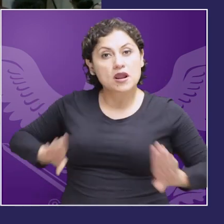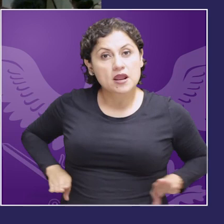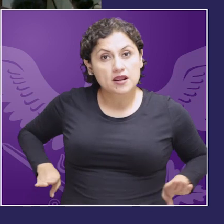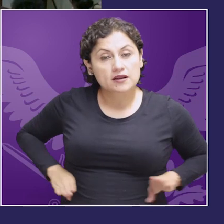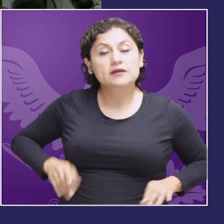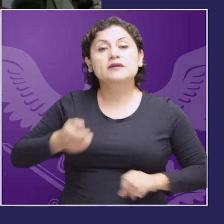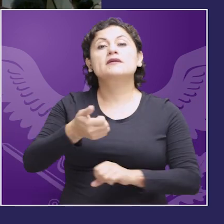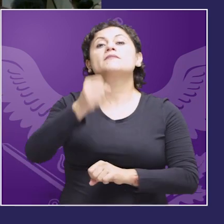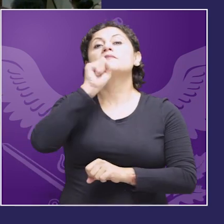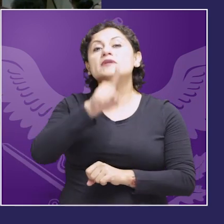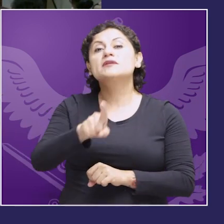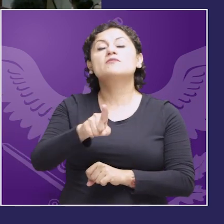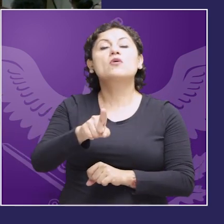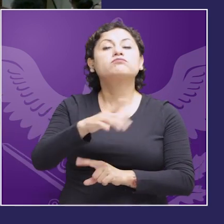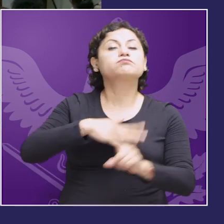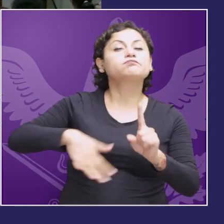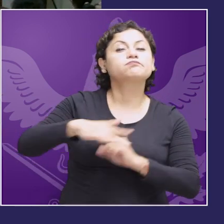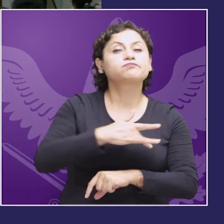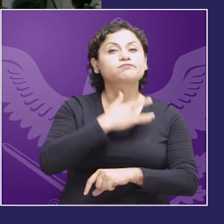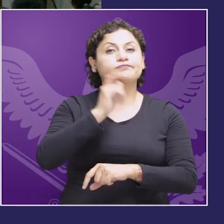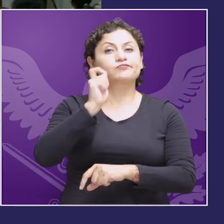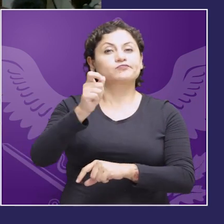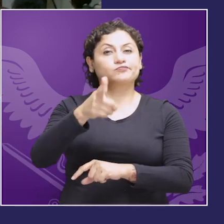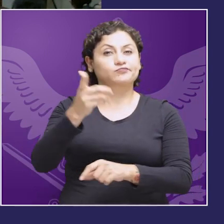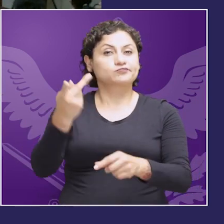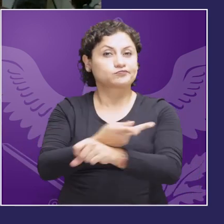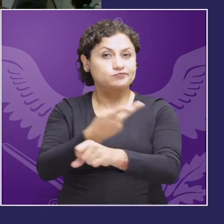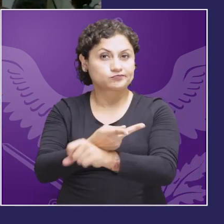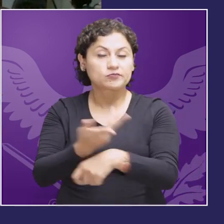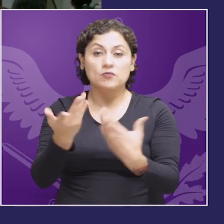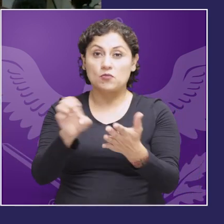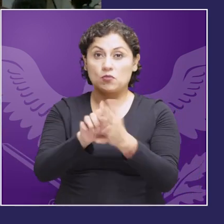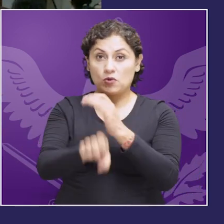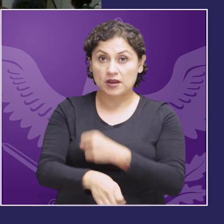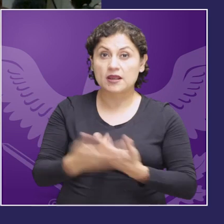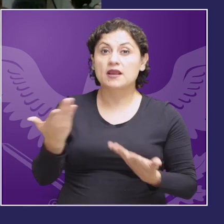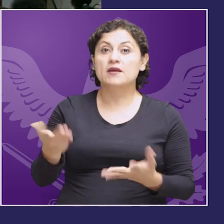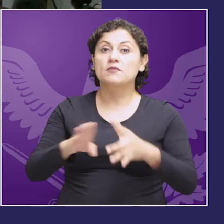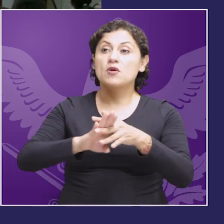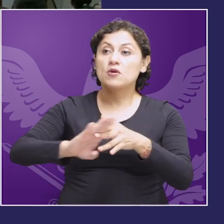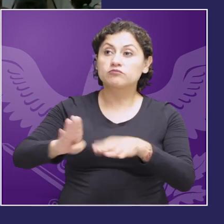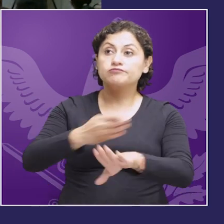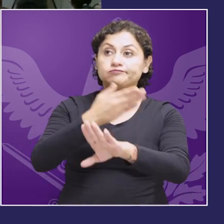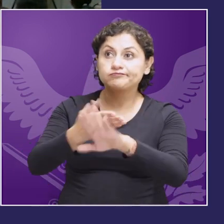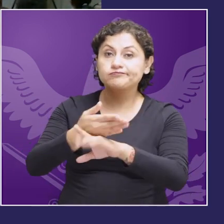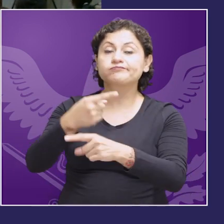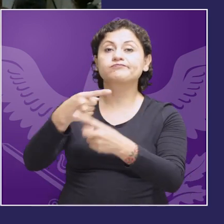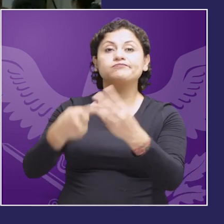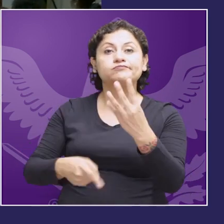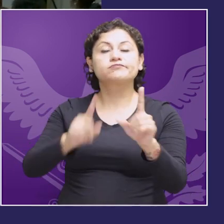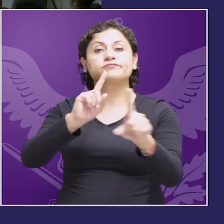de feminicidio, se han creado otros delitos que cuando son cometidos contra mujeres por su condición de tal, tienen